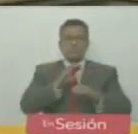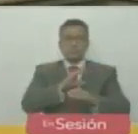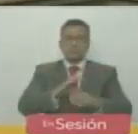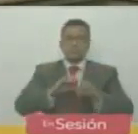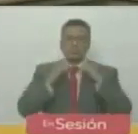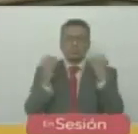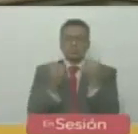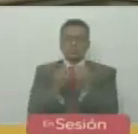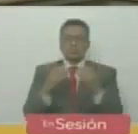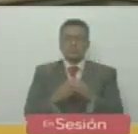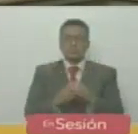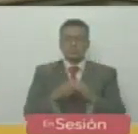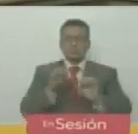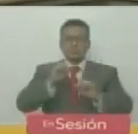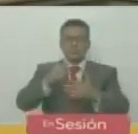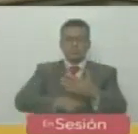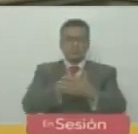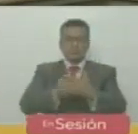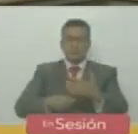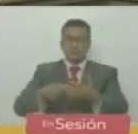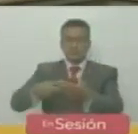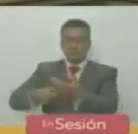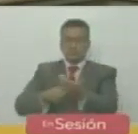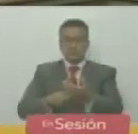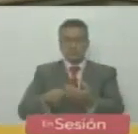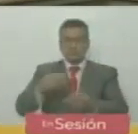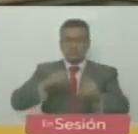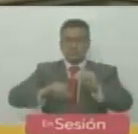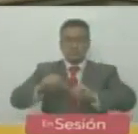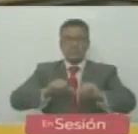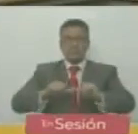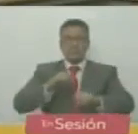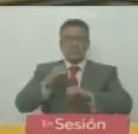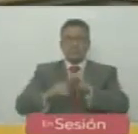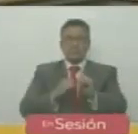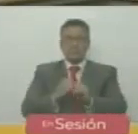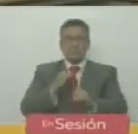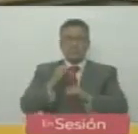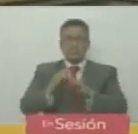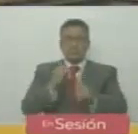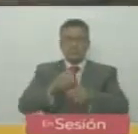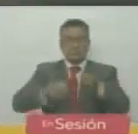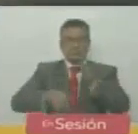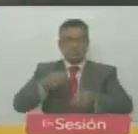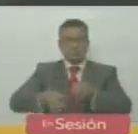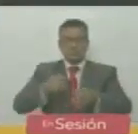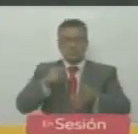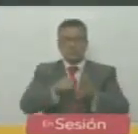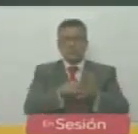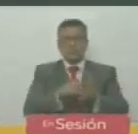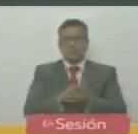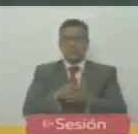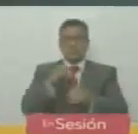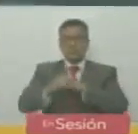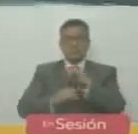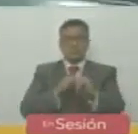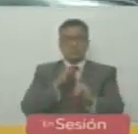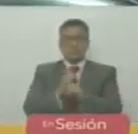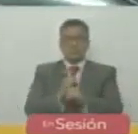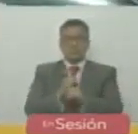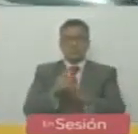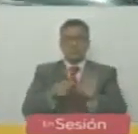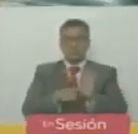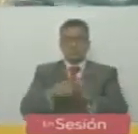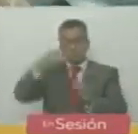para la Prohibición de Armas Químicas, Corte Penal Internacional y otros organismos y tribunales internacionales ante